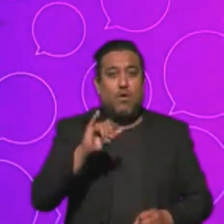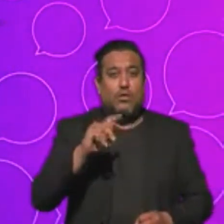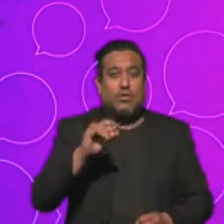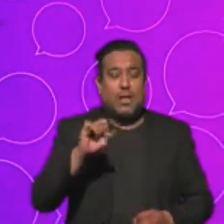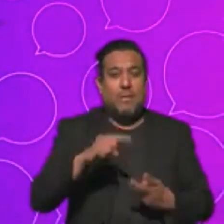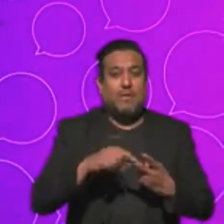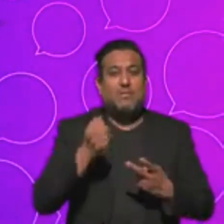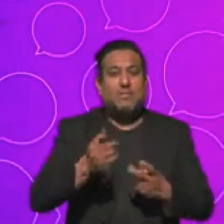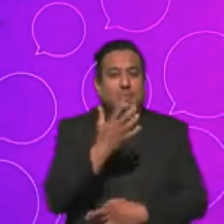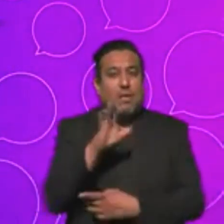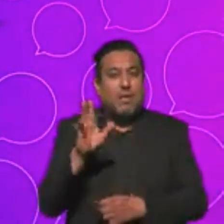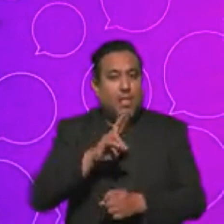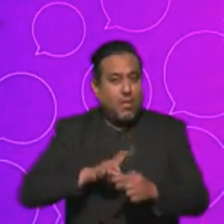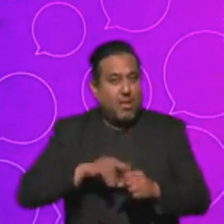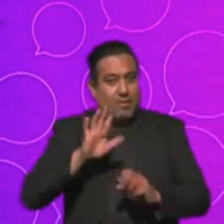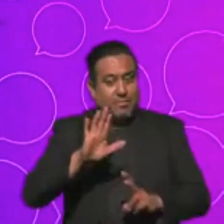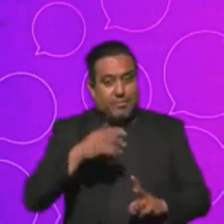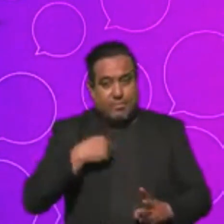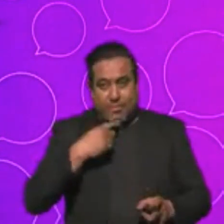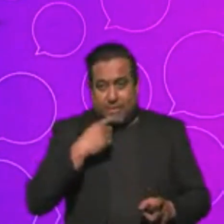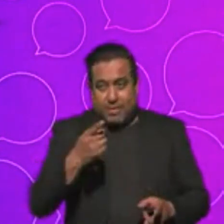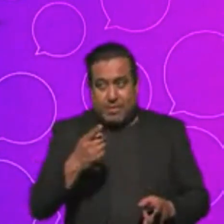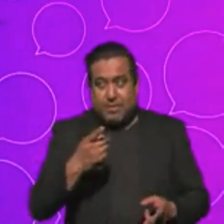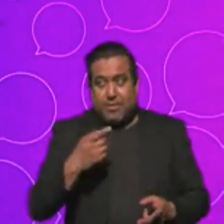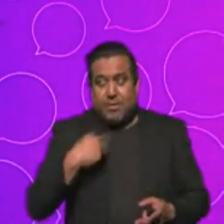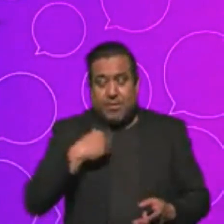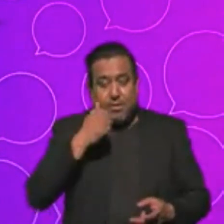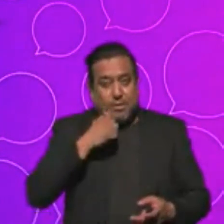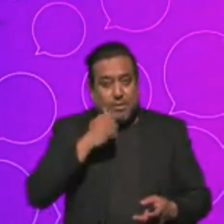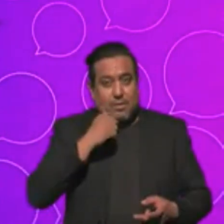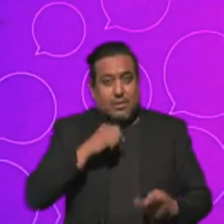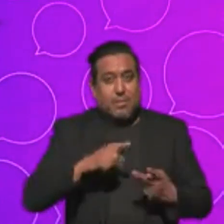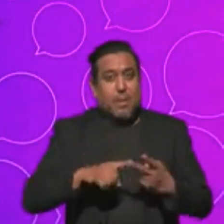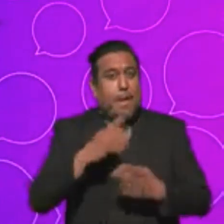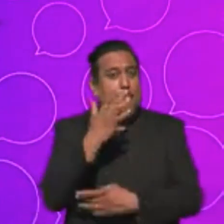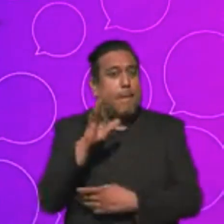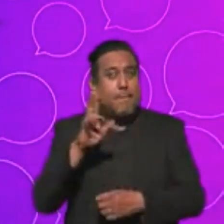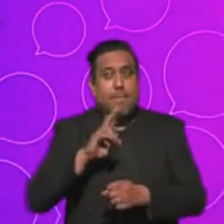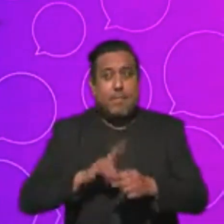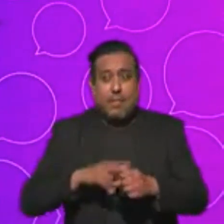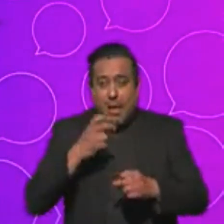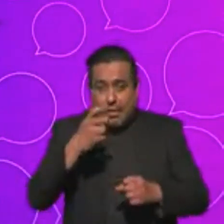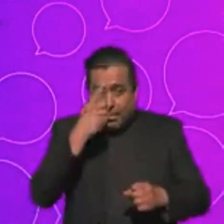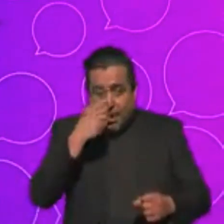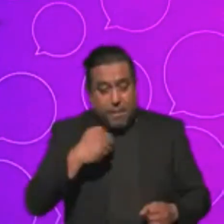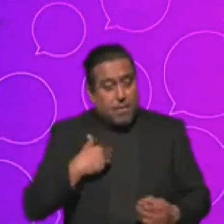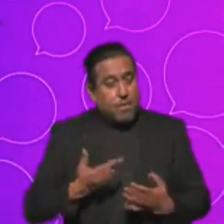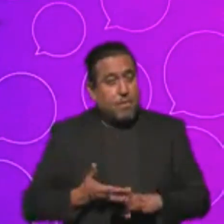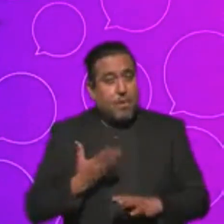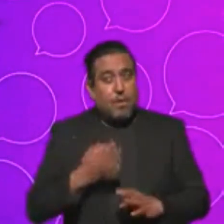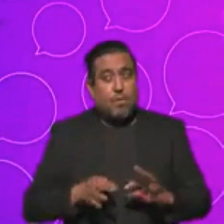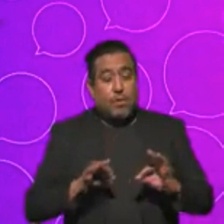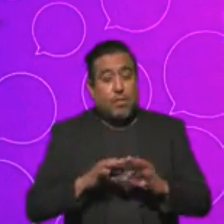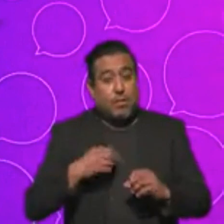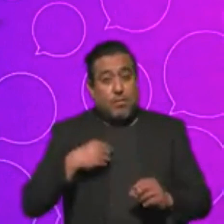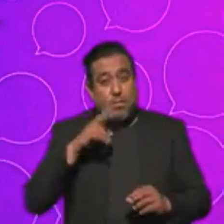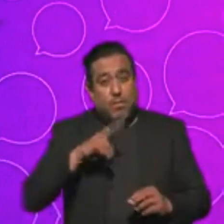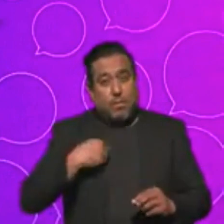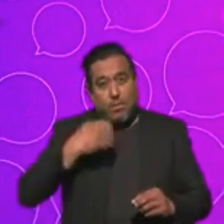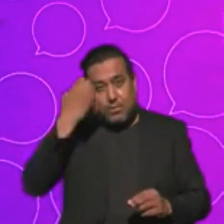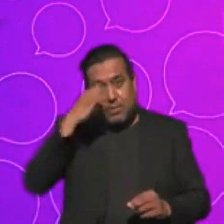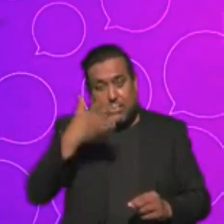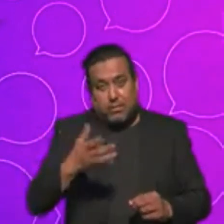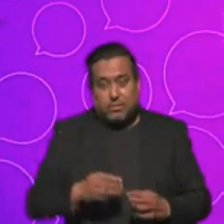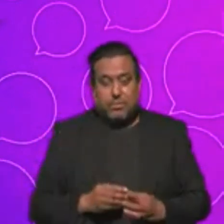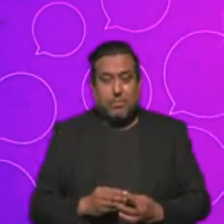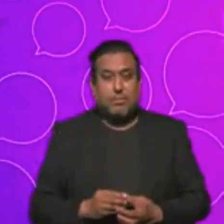entonces pues yo siempre he hablado del tema de la de todo lo de medio ambiente no es algo en lo que me he desenvuelto en lo que soy experto